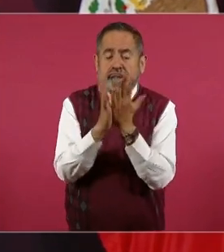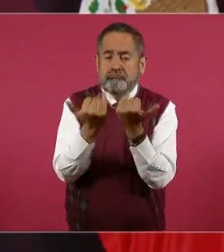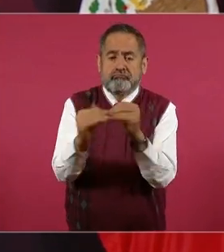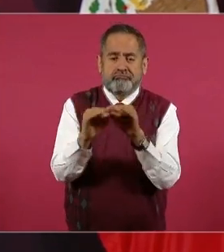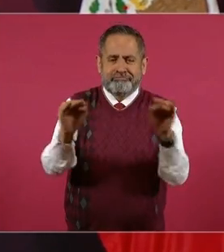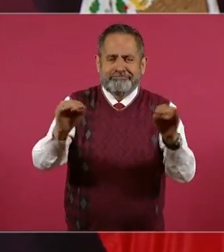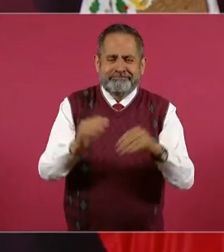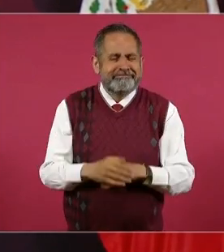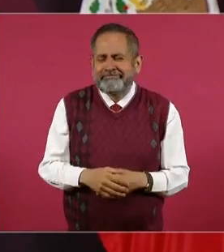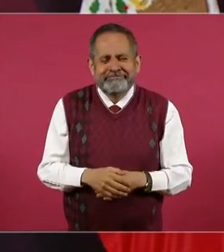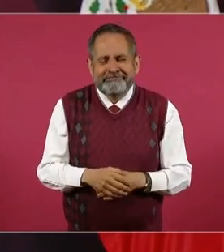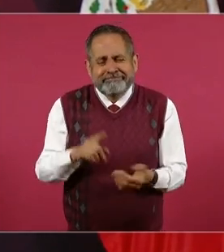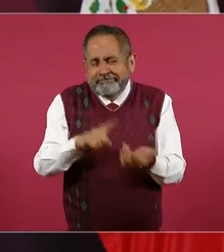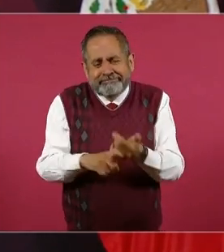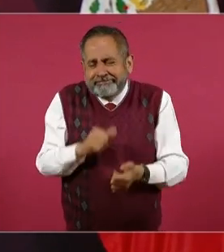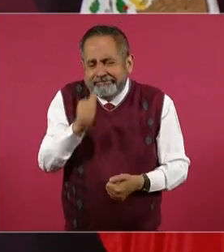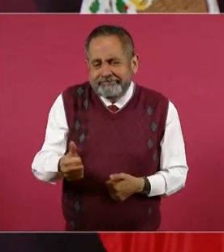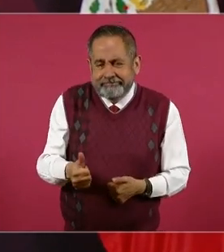Ese es el fondo.